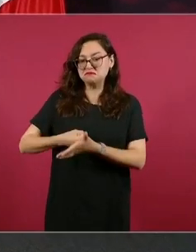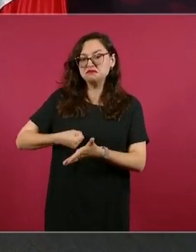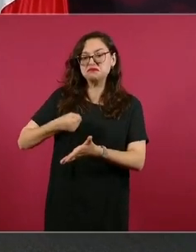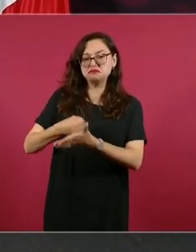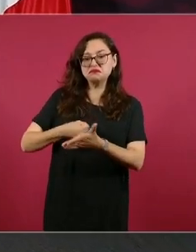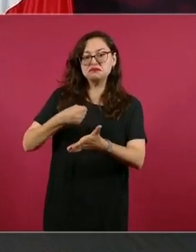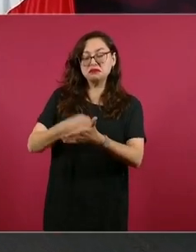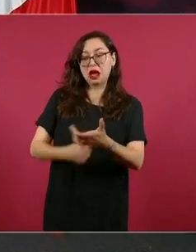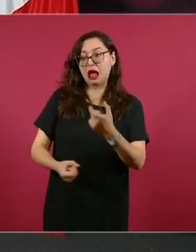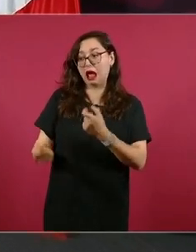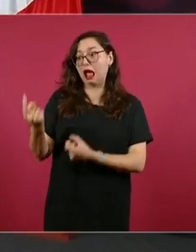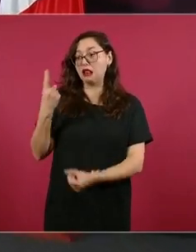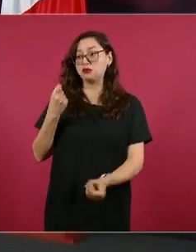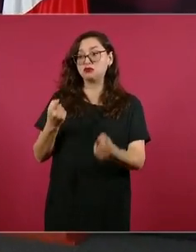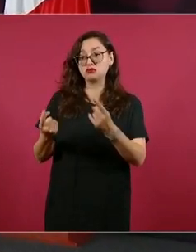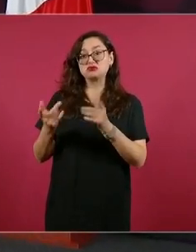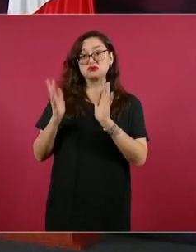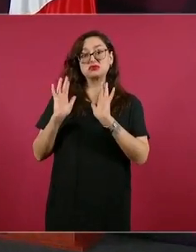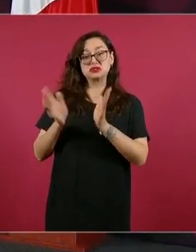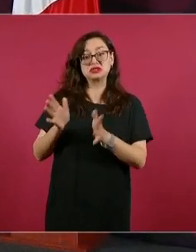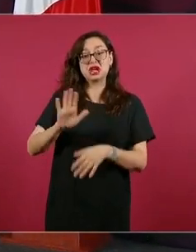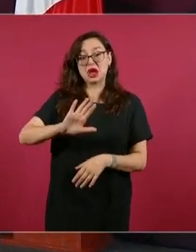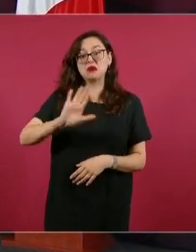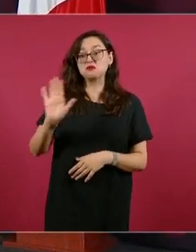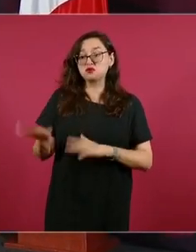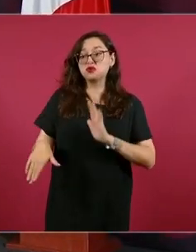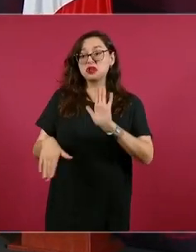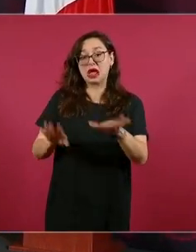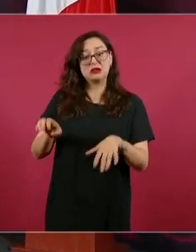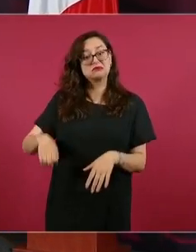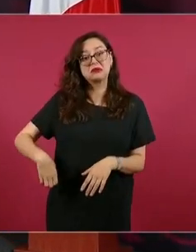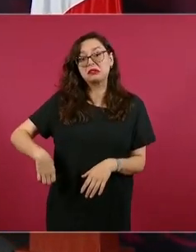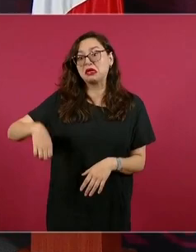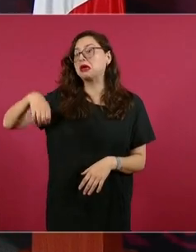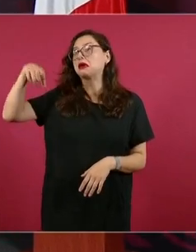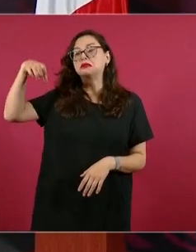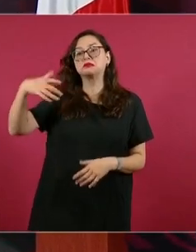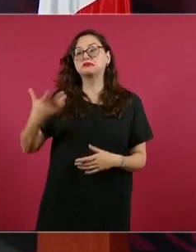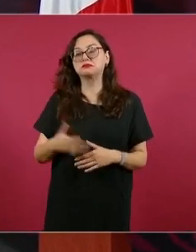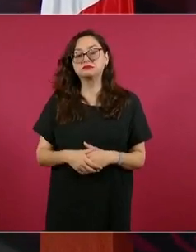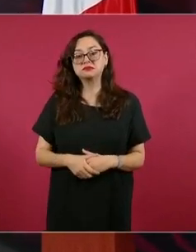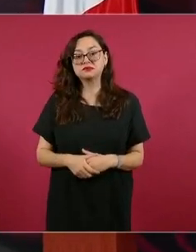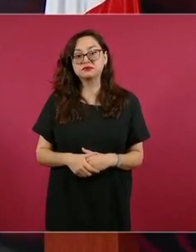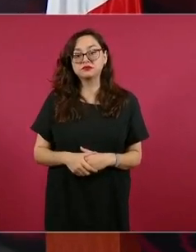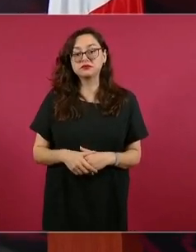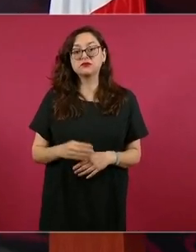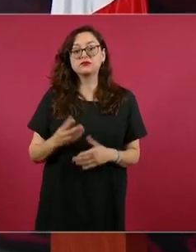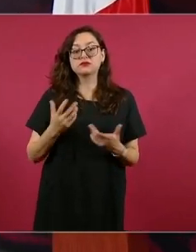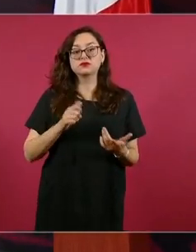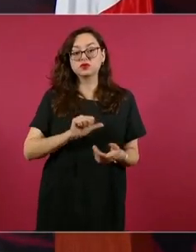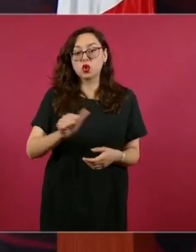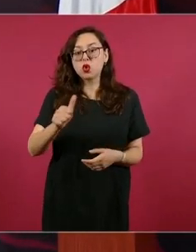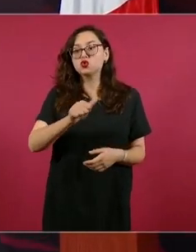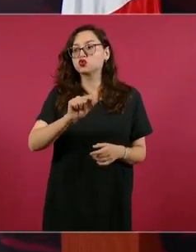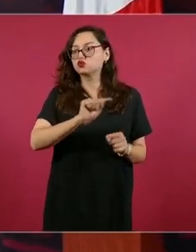fueron precursores de este movimiento, ya grandes, y de muchos otros.